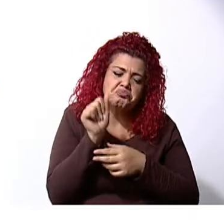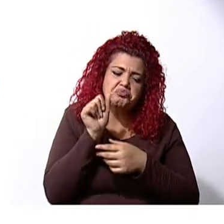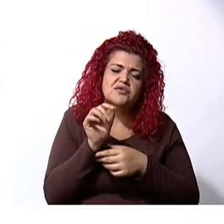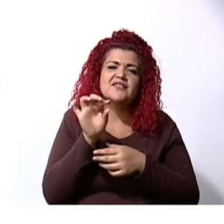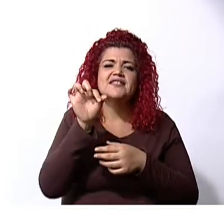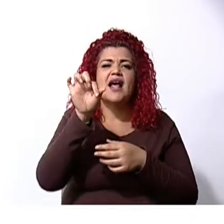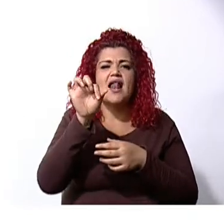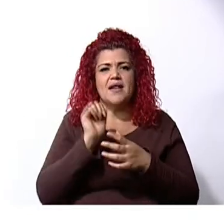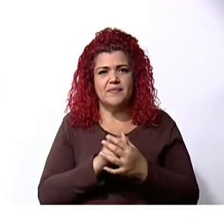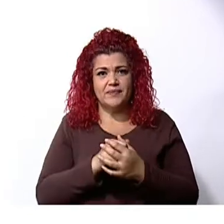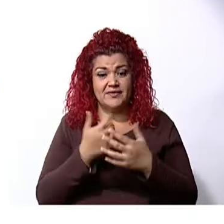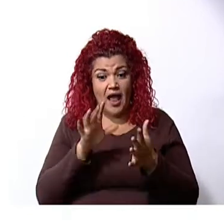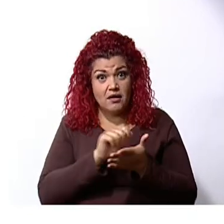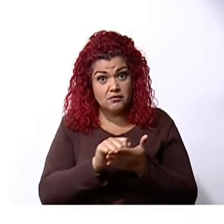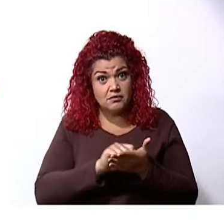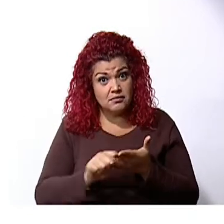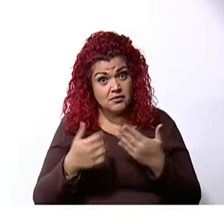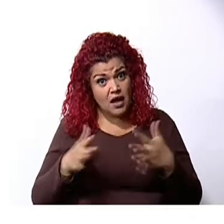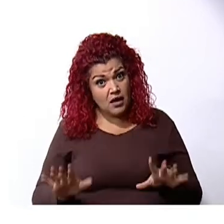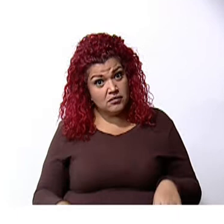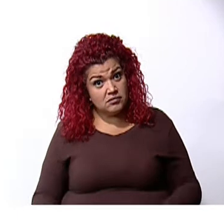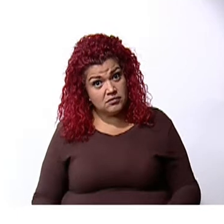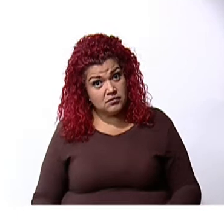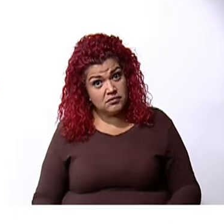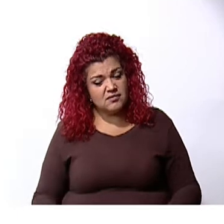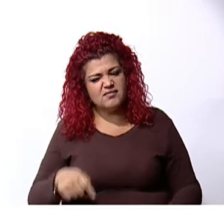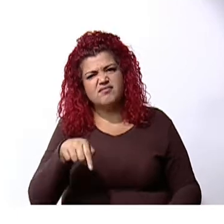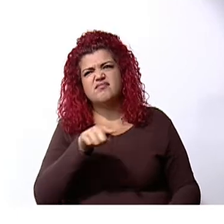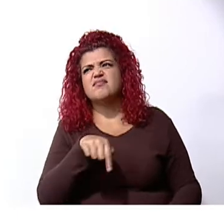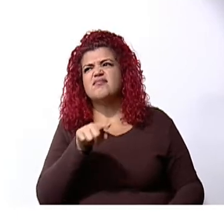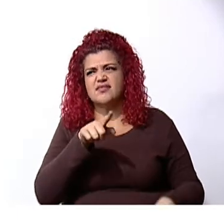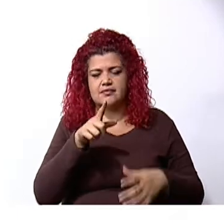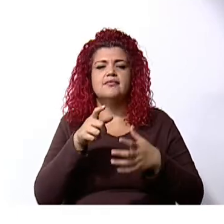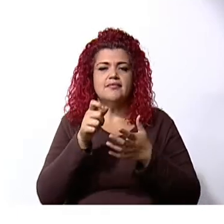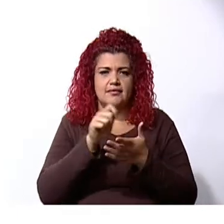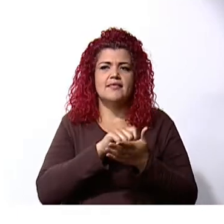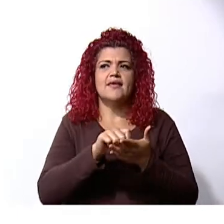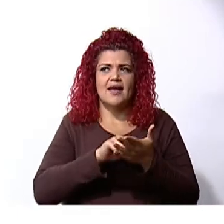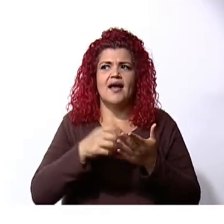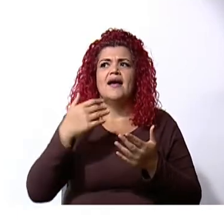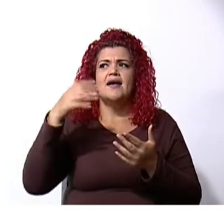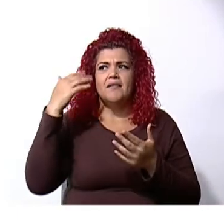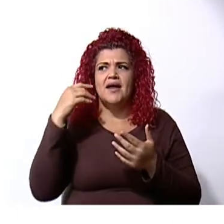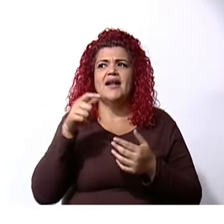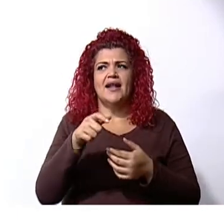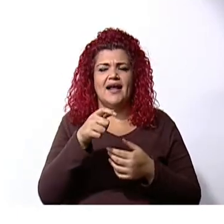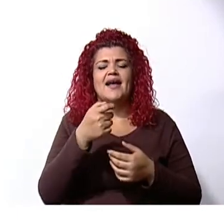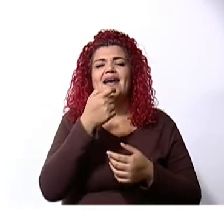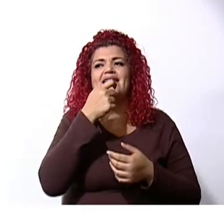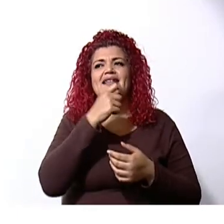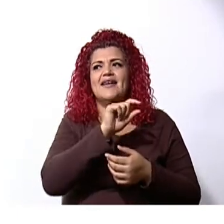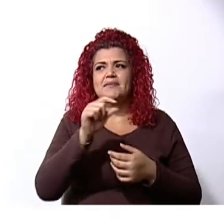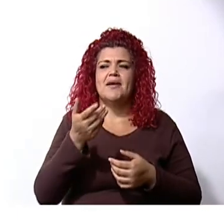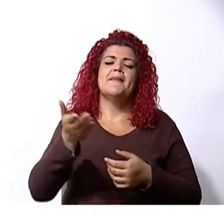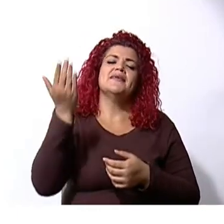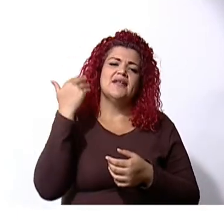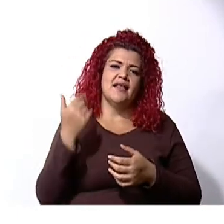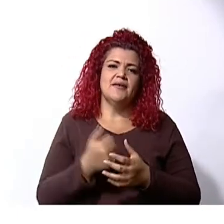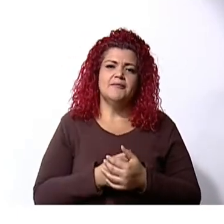sal. ¿Anotados? Esos fueron los ingredientes de las galletas que hicimos la semana